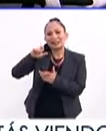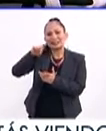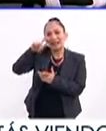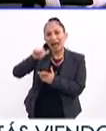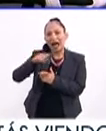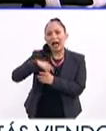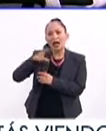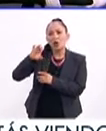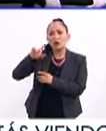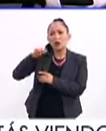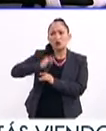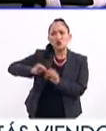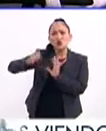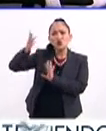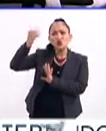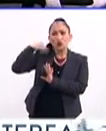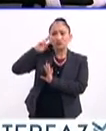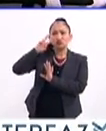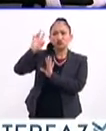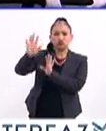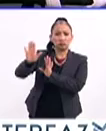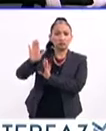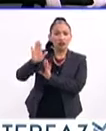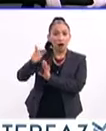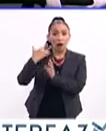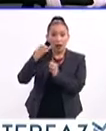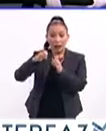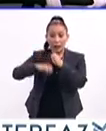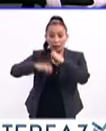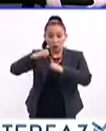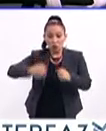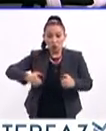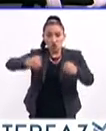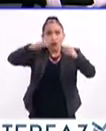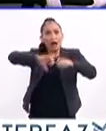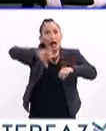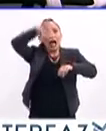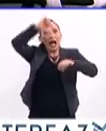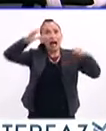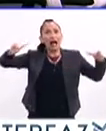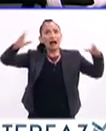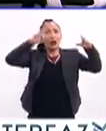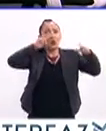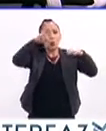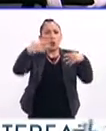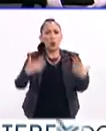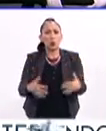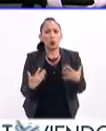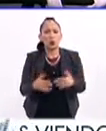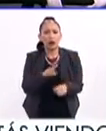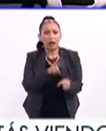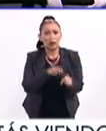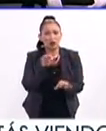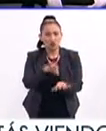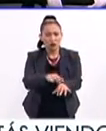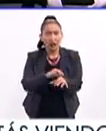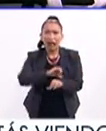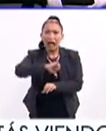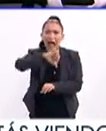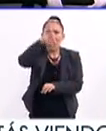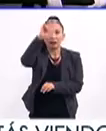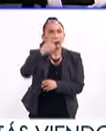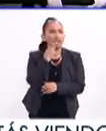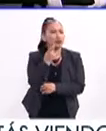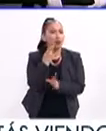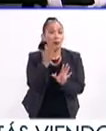un cuescomate prehispánico adosado a una estructura, ¿no? Que son muy del Gran altos Palacio, sí. viéndolos ya en su naturaleza, ¿no? Sí, son muy altos,